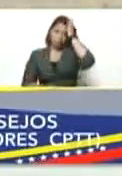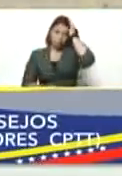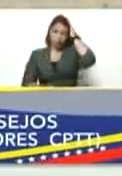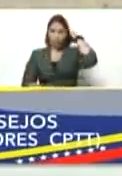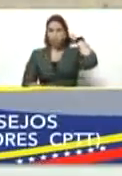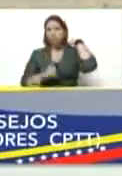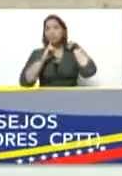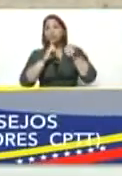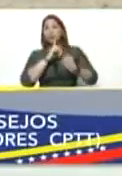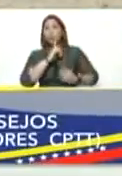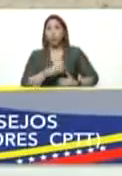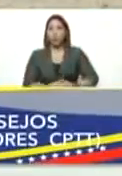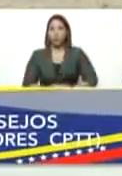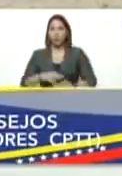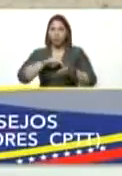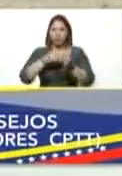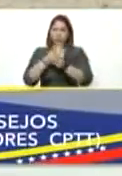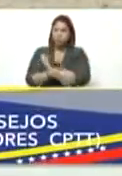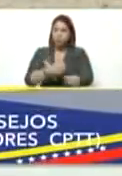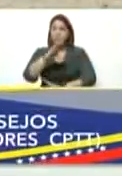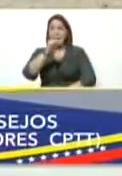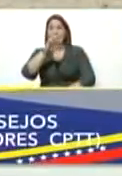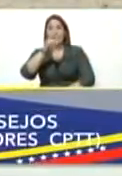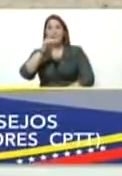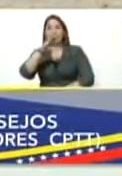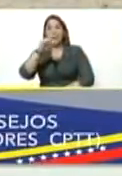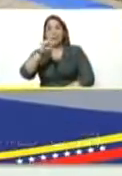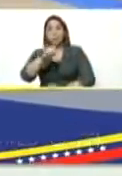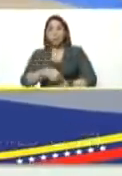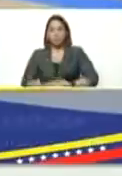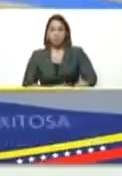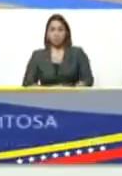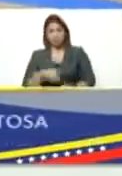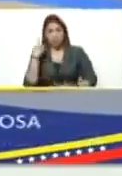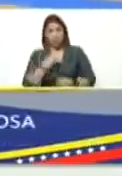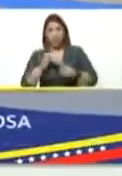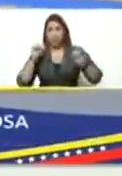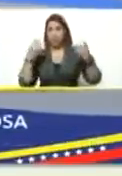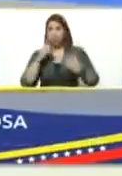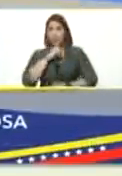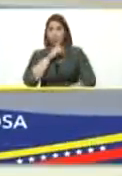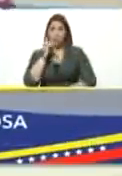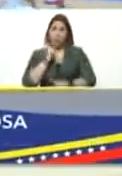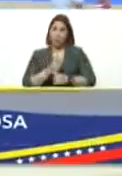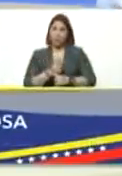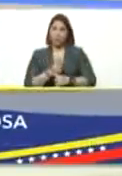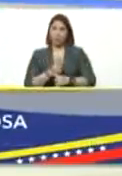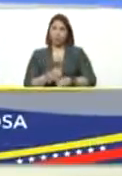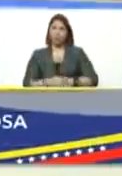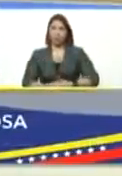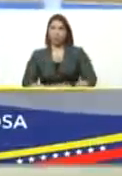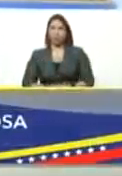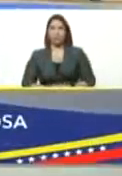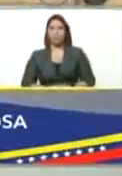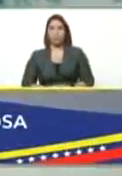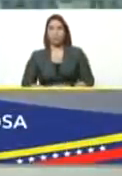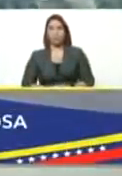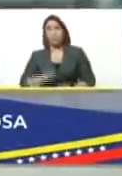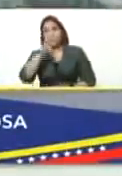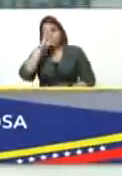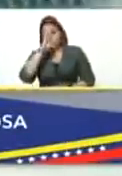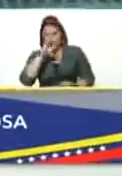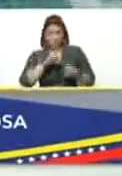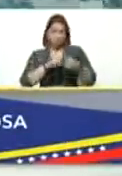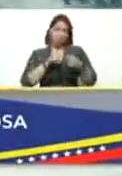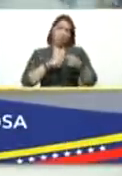El nombre es Caracas. Caracas, entonces hay que reivindicar los nombres. Como es Barina,